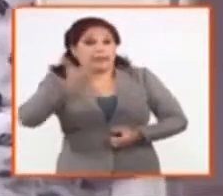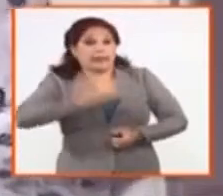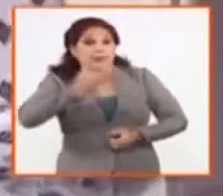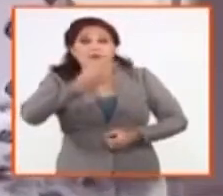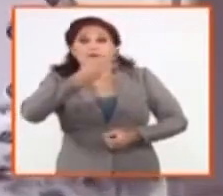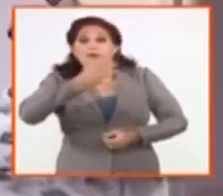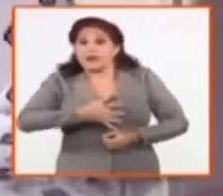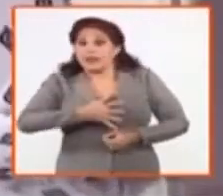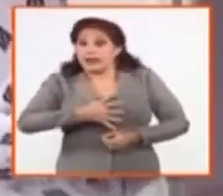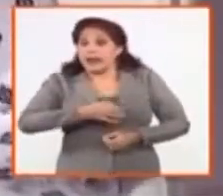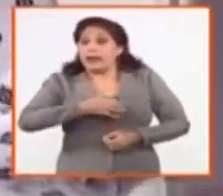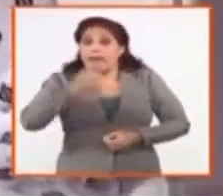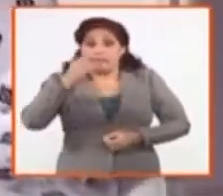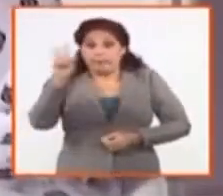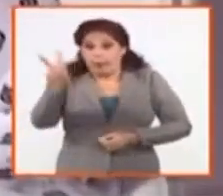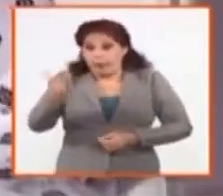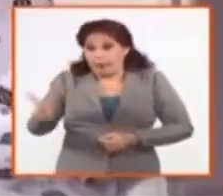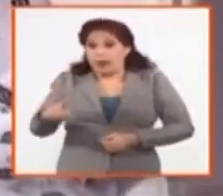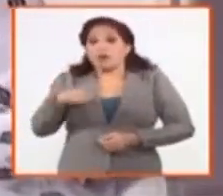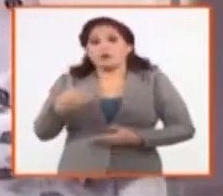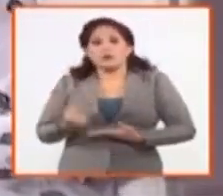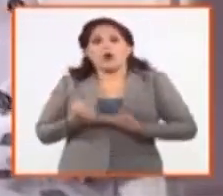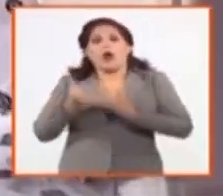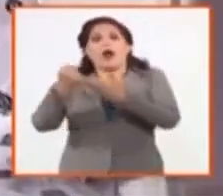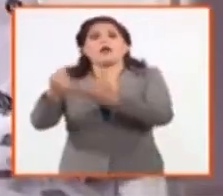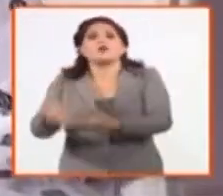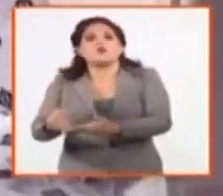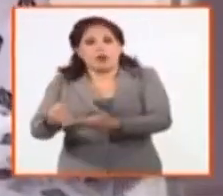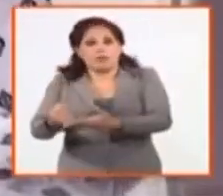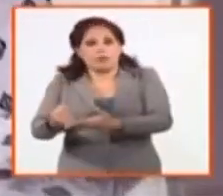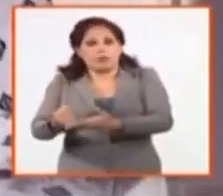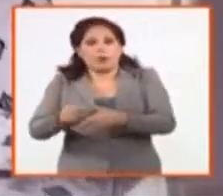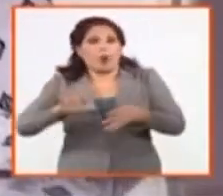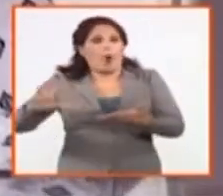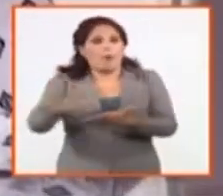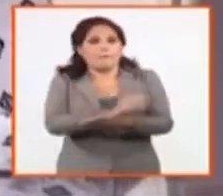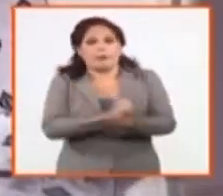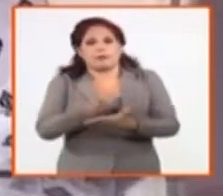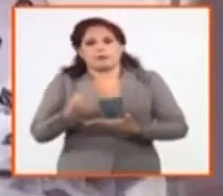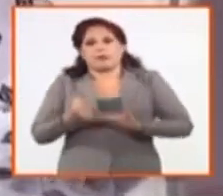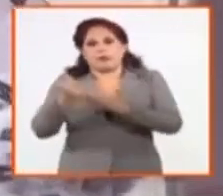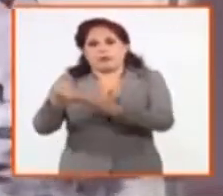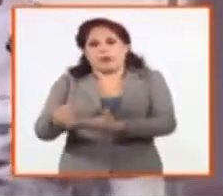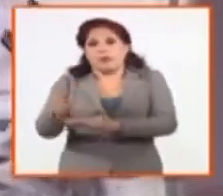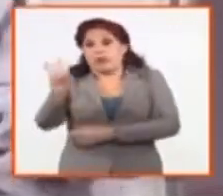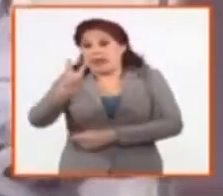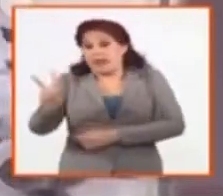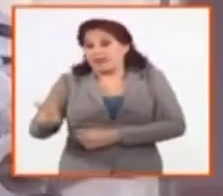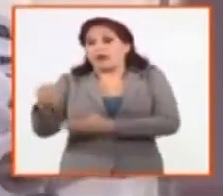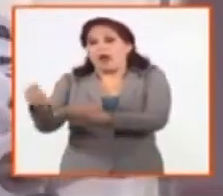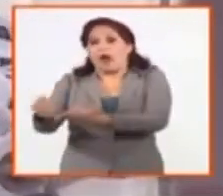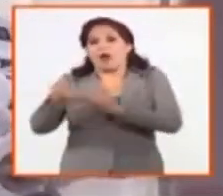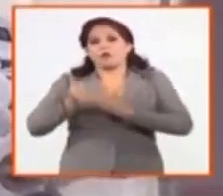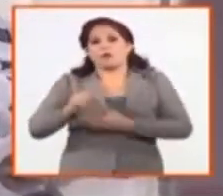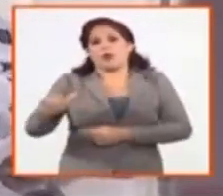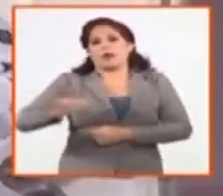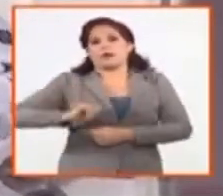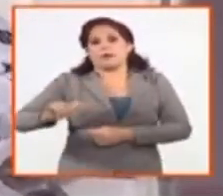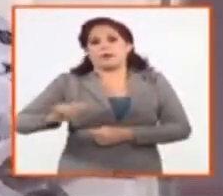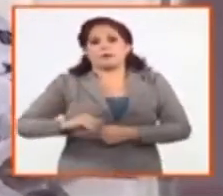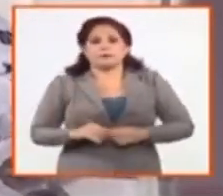que dijo, por Vietnam estamos dispuestos a dar hasta nuestra propia sangre, porque ellos ya la están dando por nosotros. Yo estaba ahí en ese